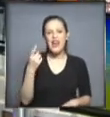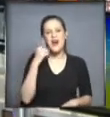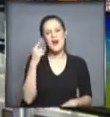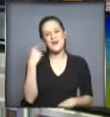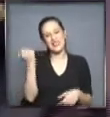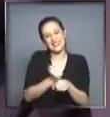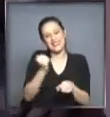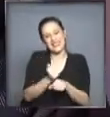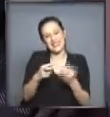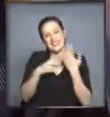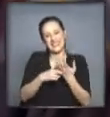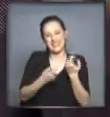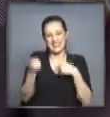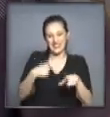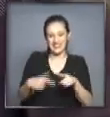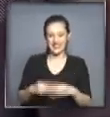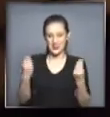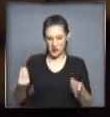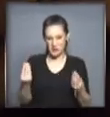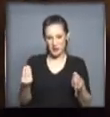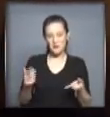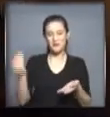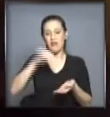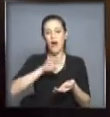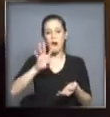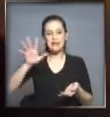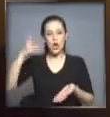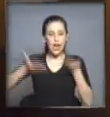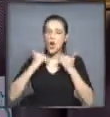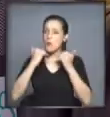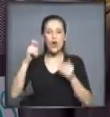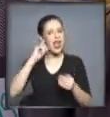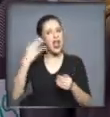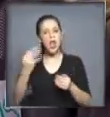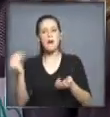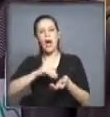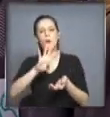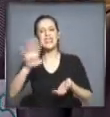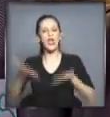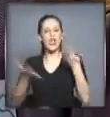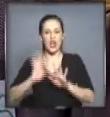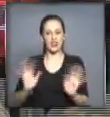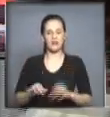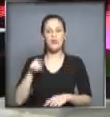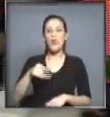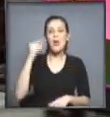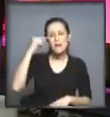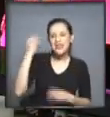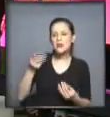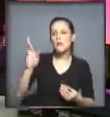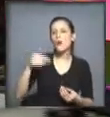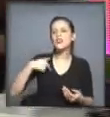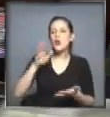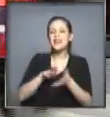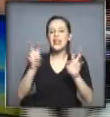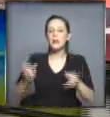es el que sabe? ¿Qué trabajan? Más de 45, no importa la edad, que pese más de 45 kilos. Sí. Chicas, ¿ustedes qué opinan con